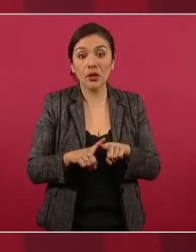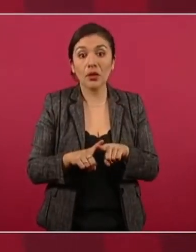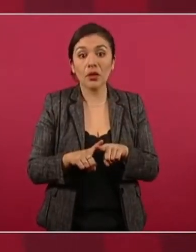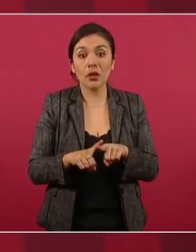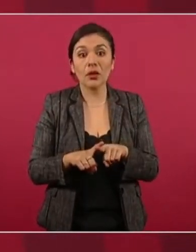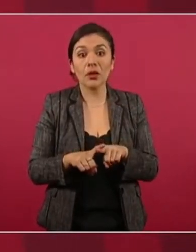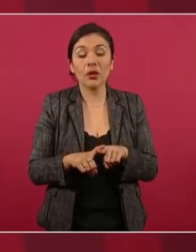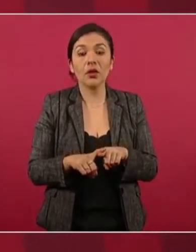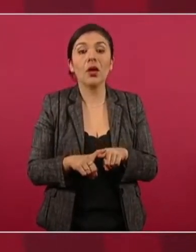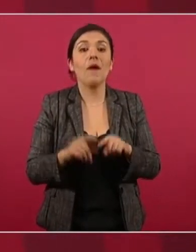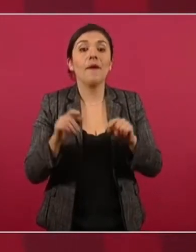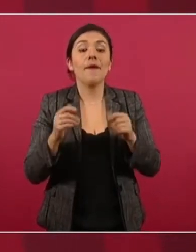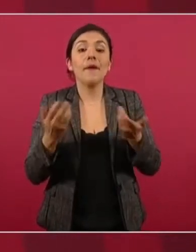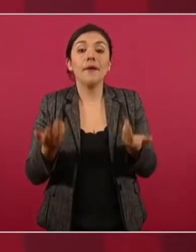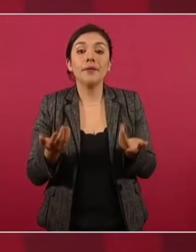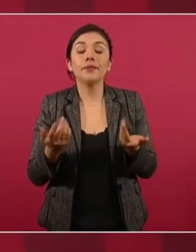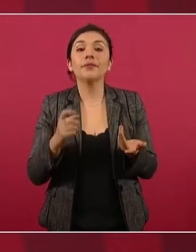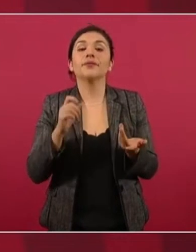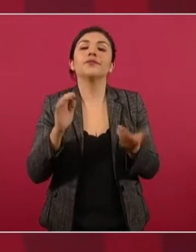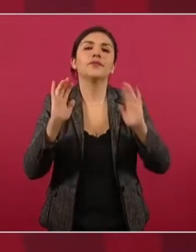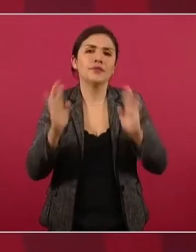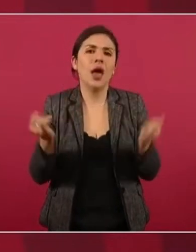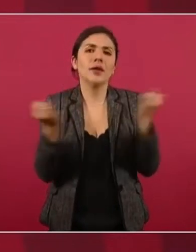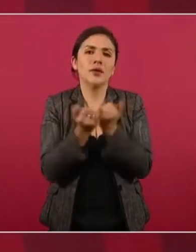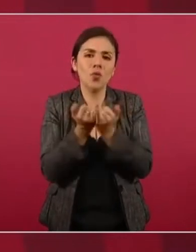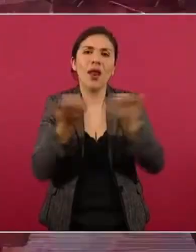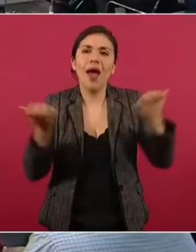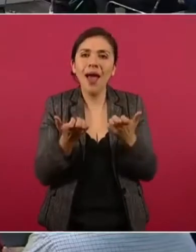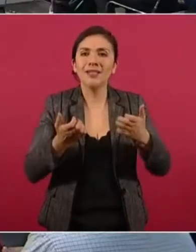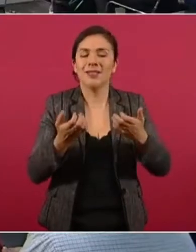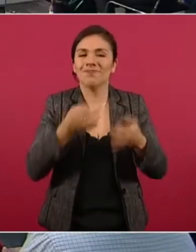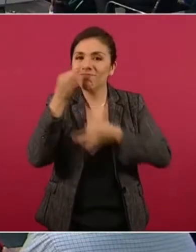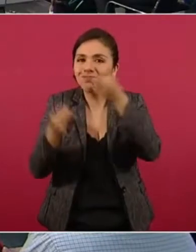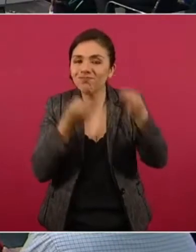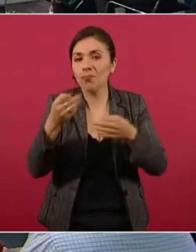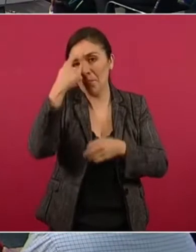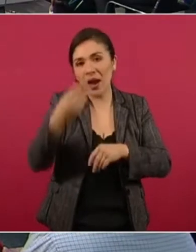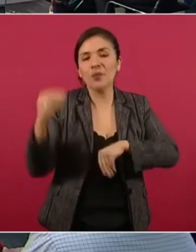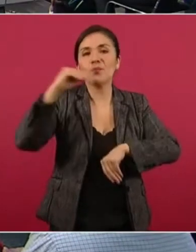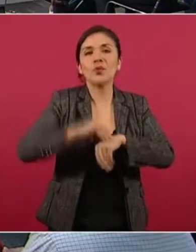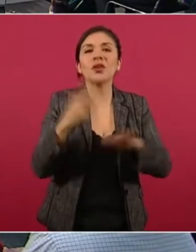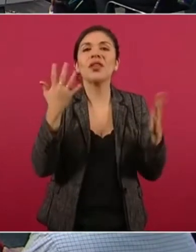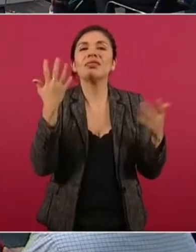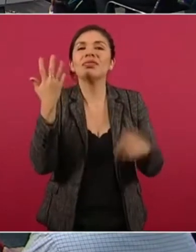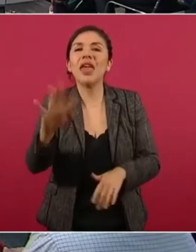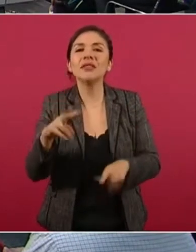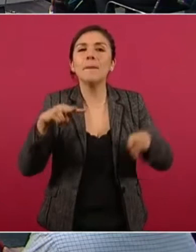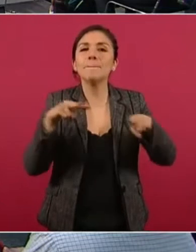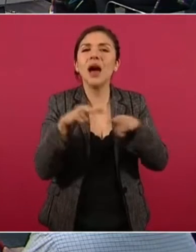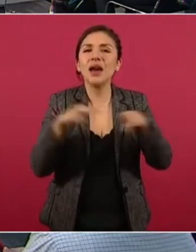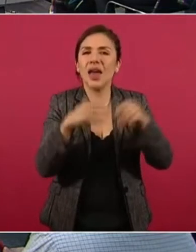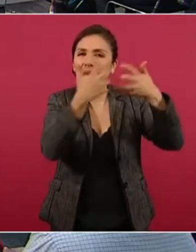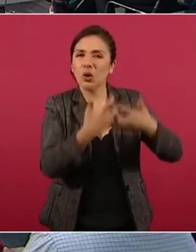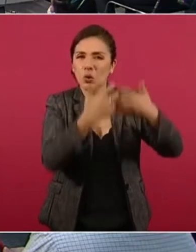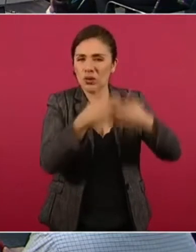ya se está promoviendo lo de la creación de los 10 parques industriales en el Istmo,